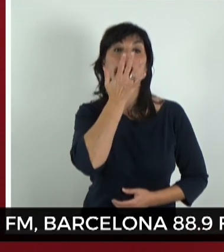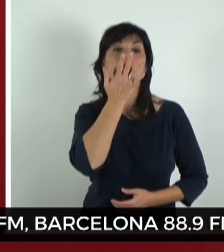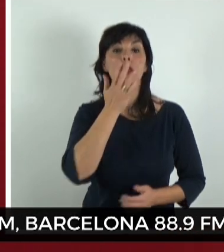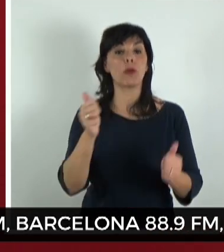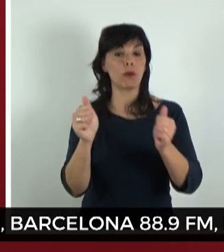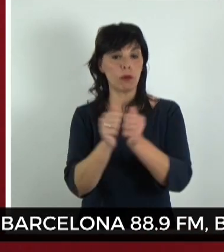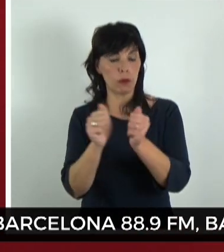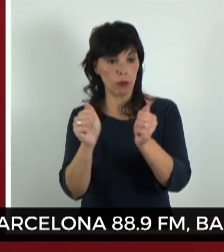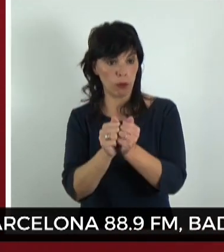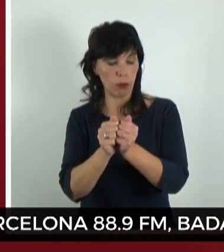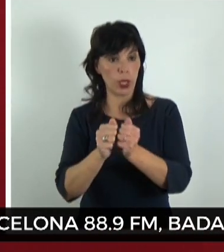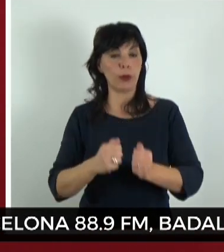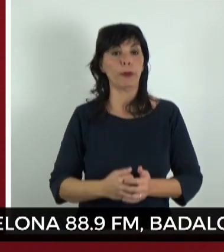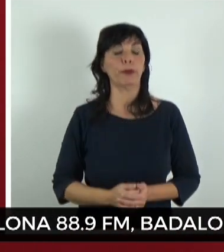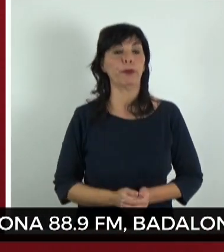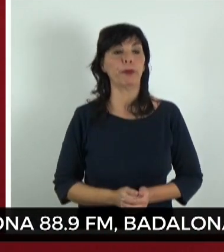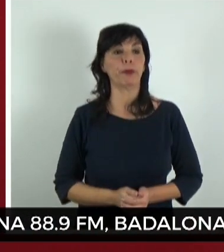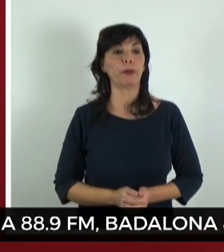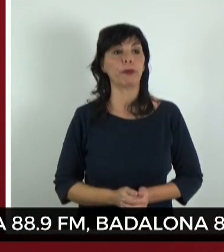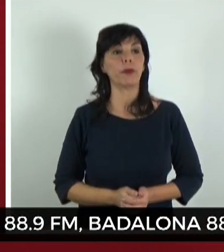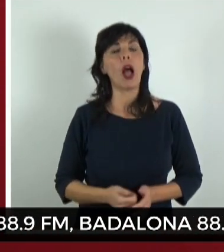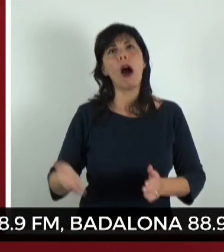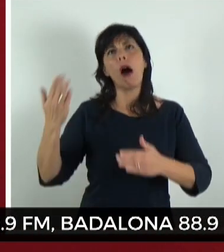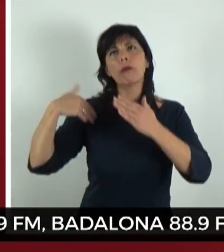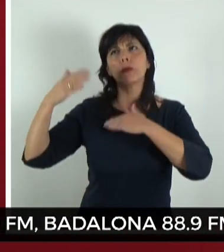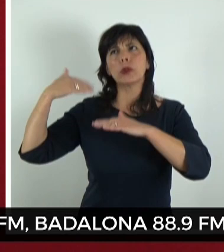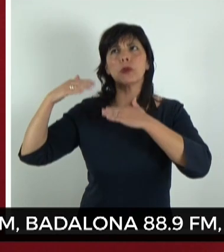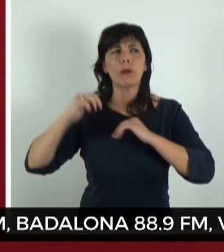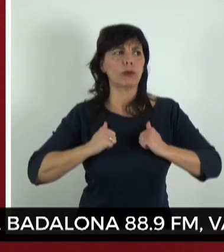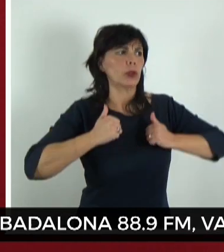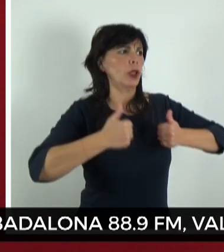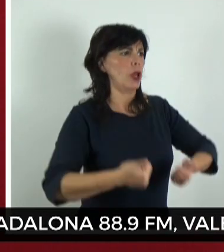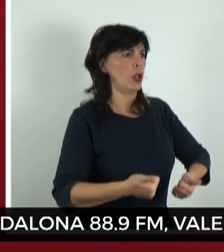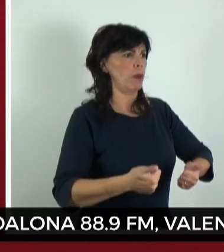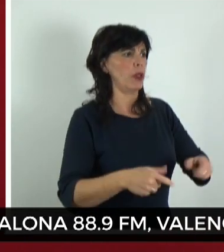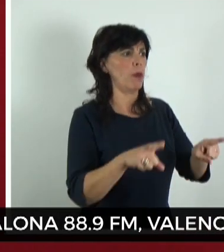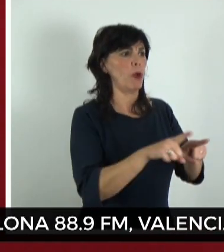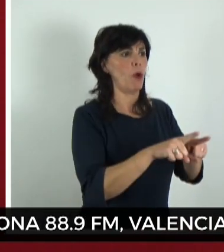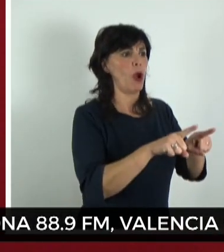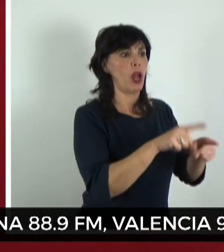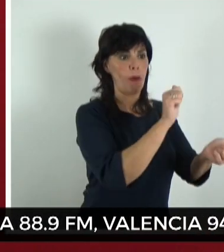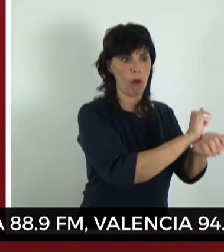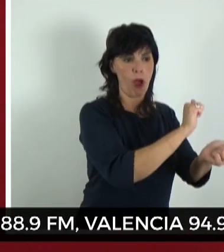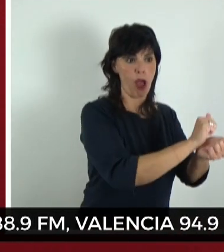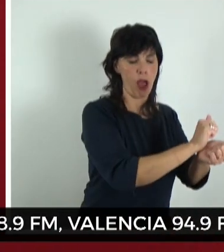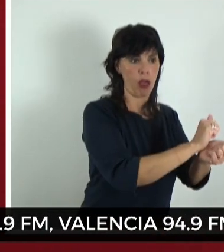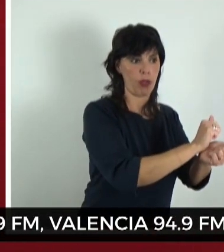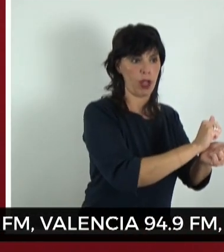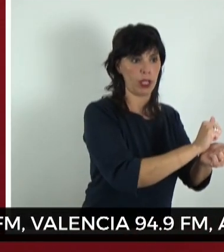Cuando su hermano Andrés le dijo, ven, hemos encontrado al Mesías. Y dice la